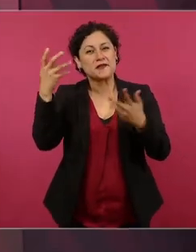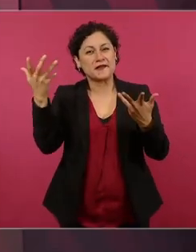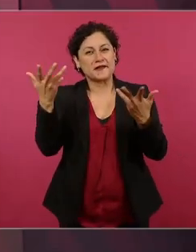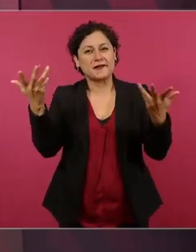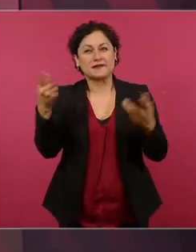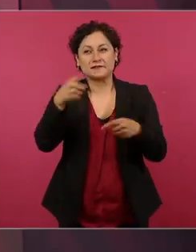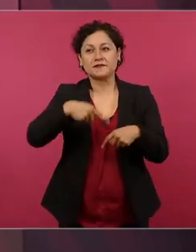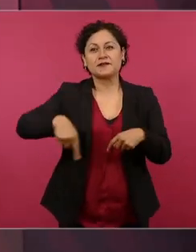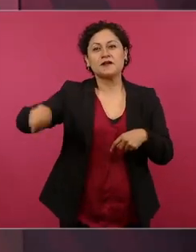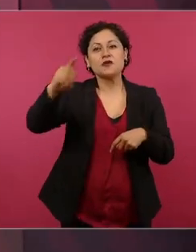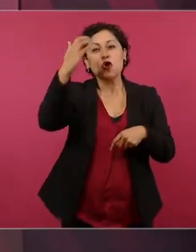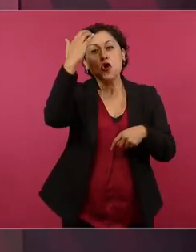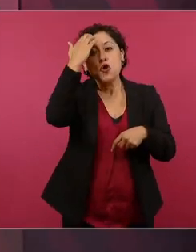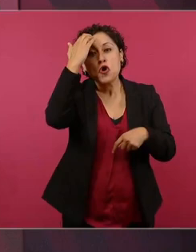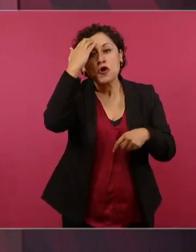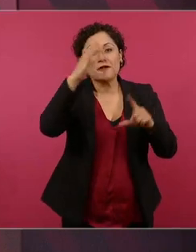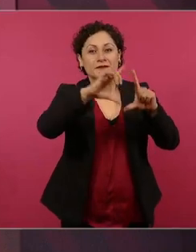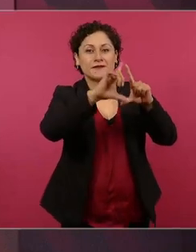México.